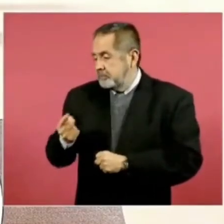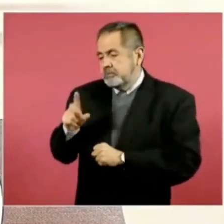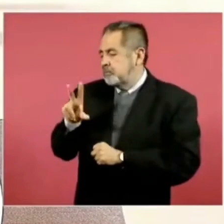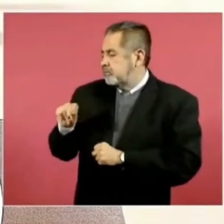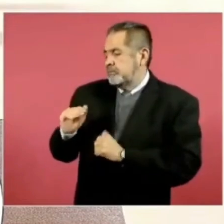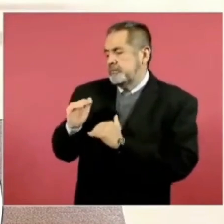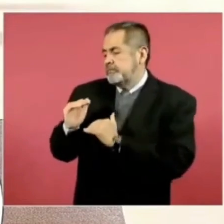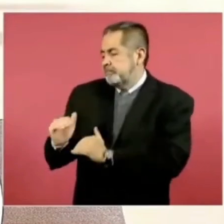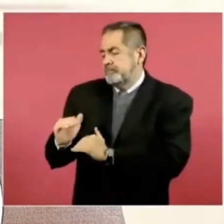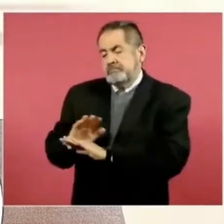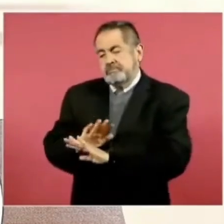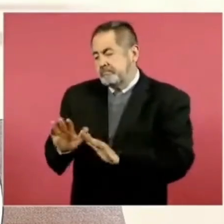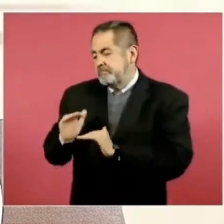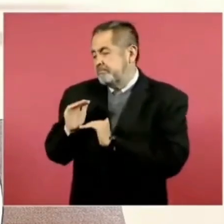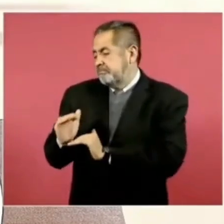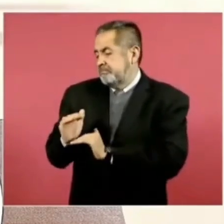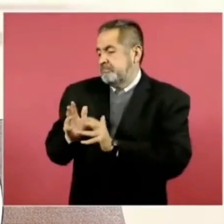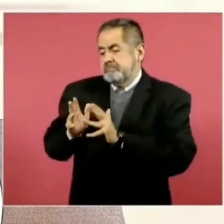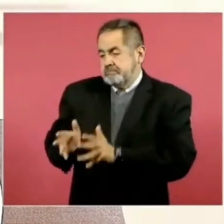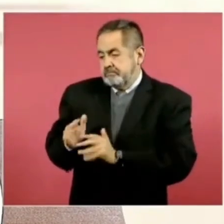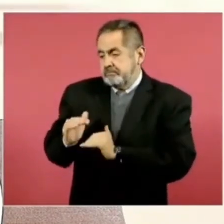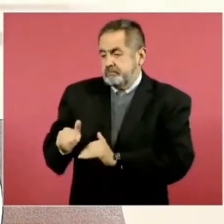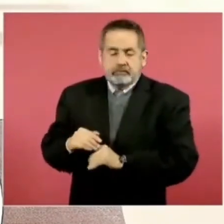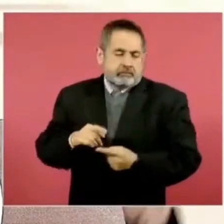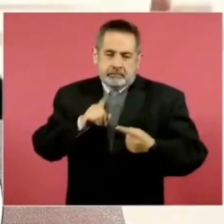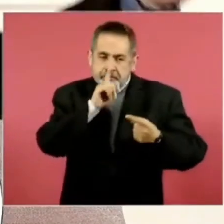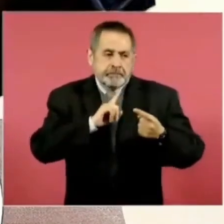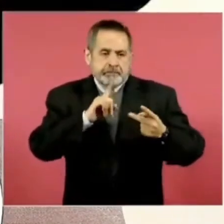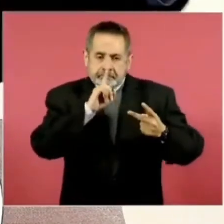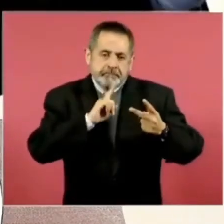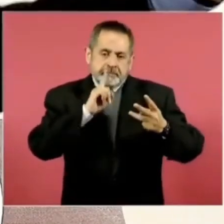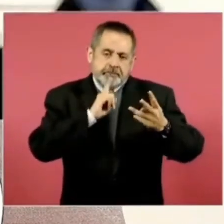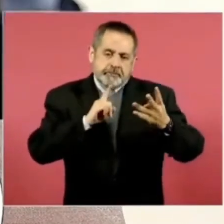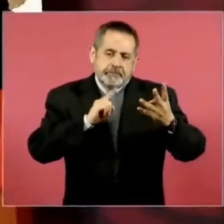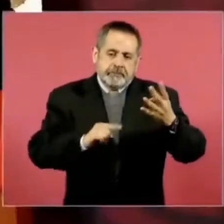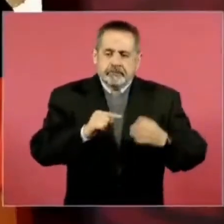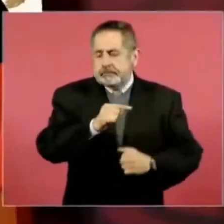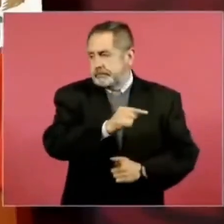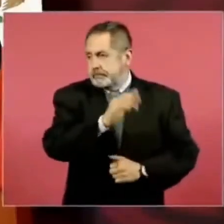como otras mentiras de que